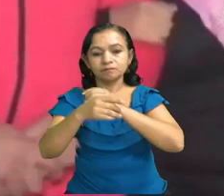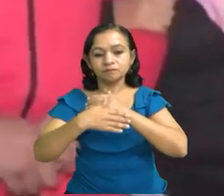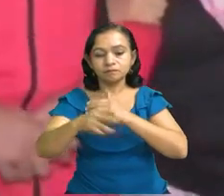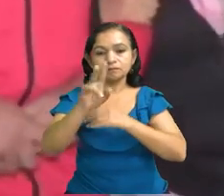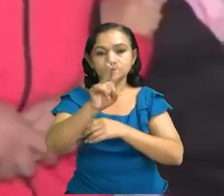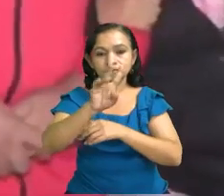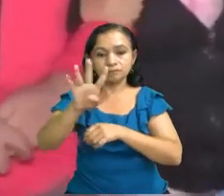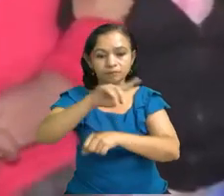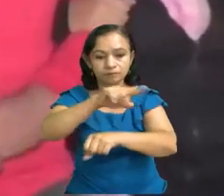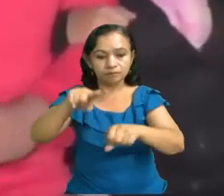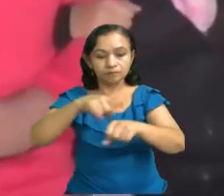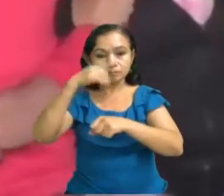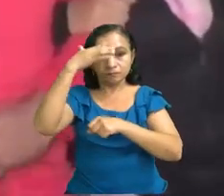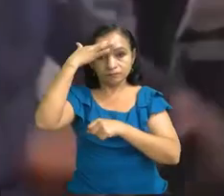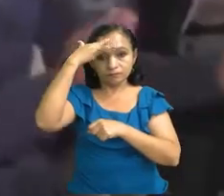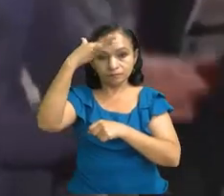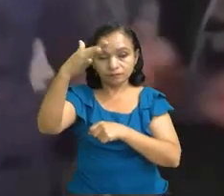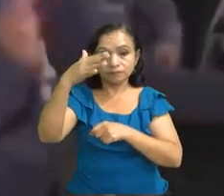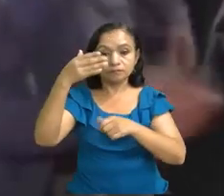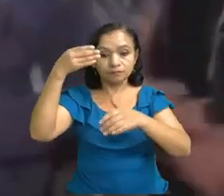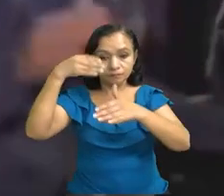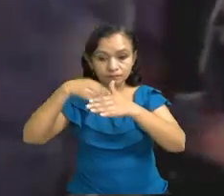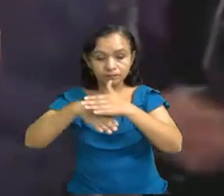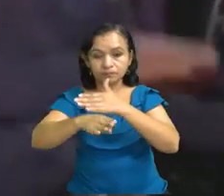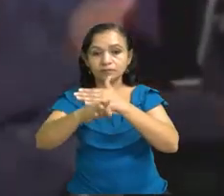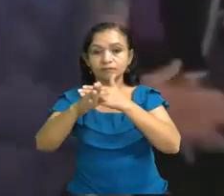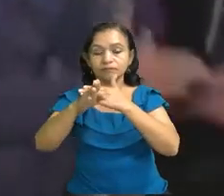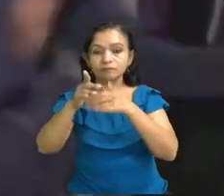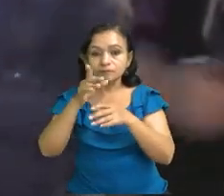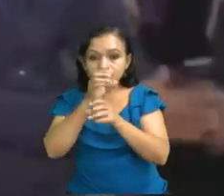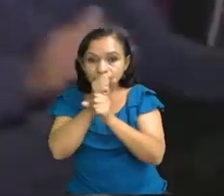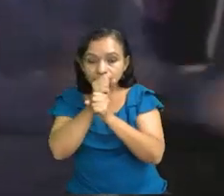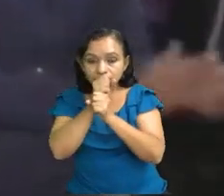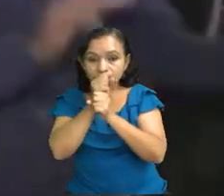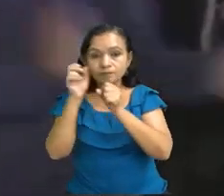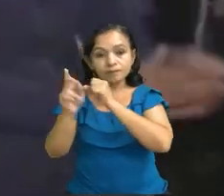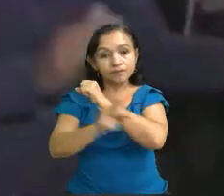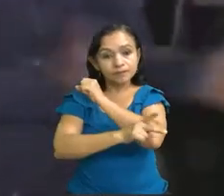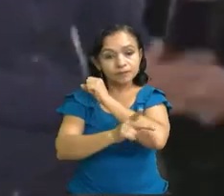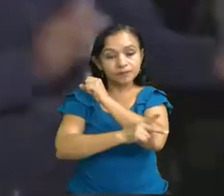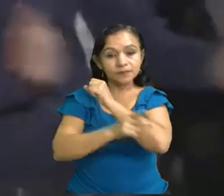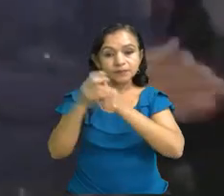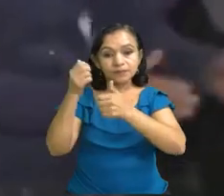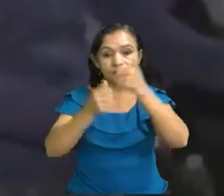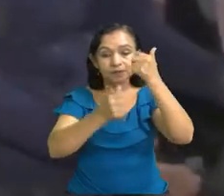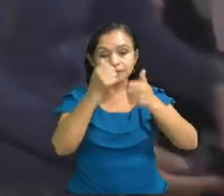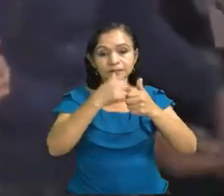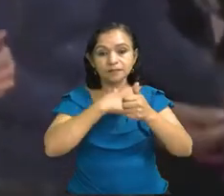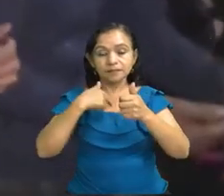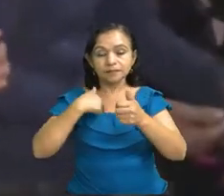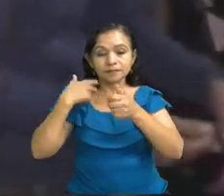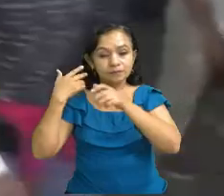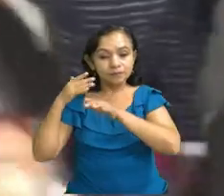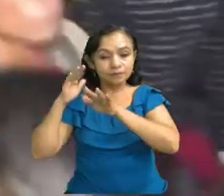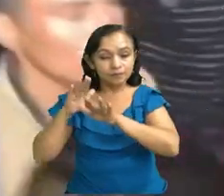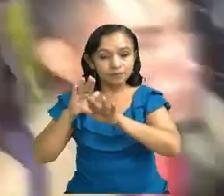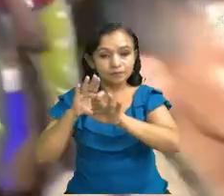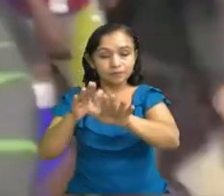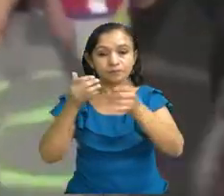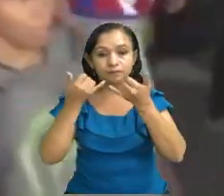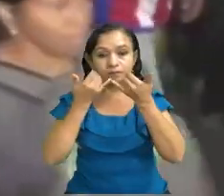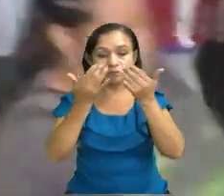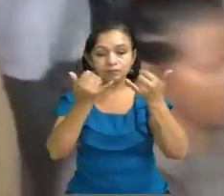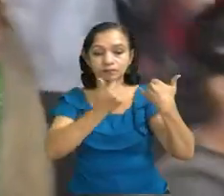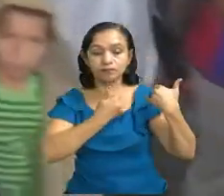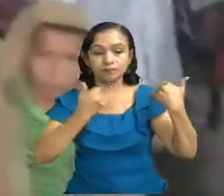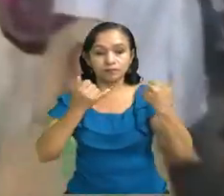24 horas desde México, tras entrar irregularmente al país y en plena crisis por la conformación de caravanas migrantes, informó el